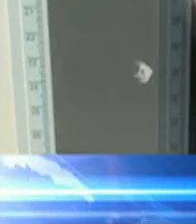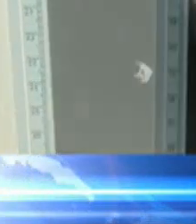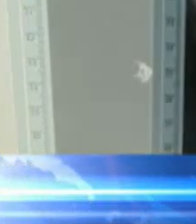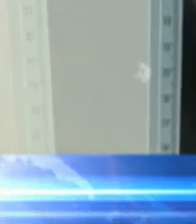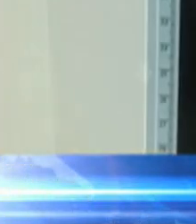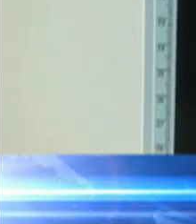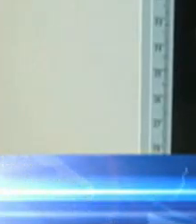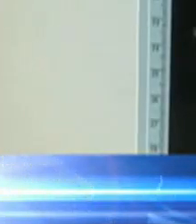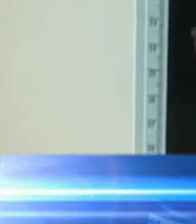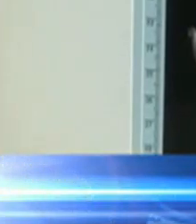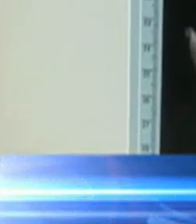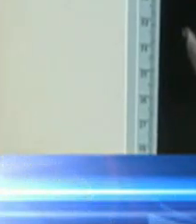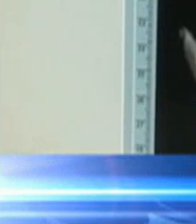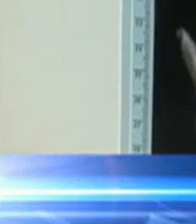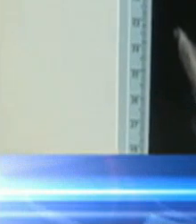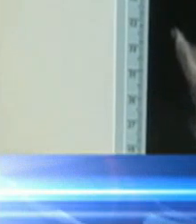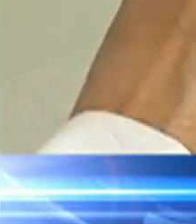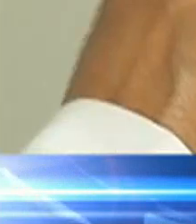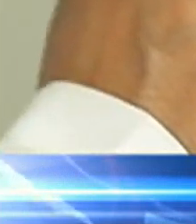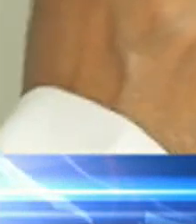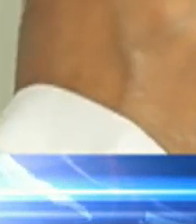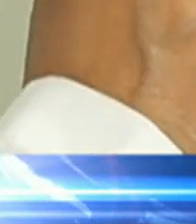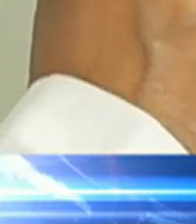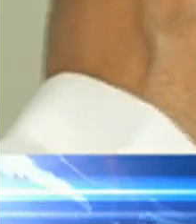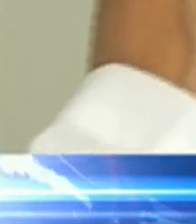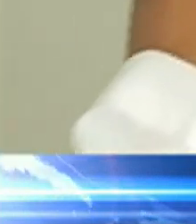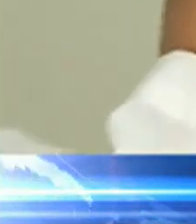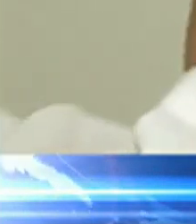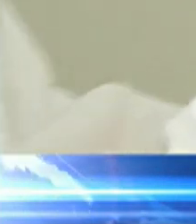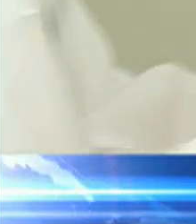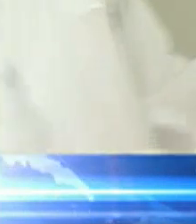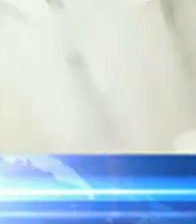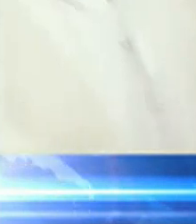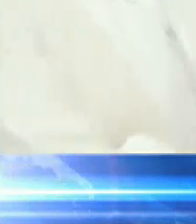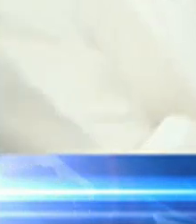contaremos cómo sucedió este impactante hecho.